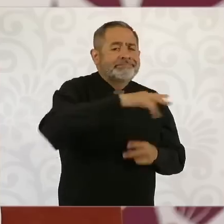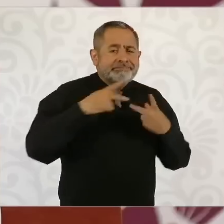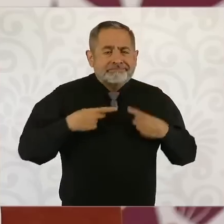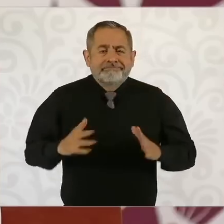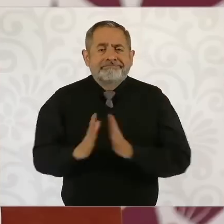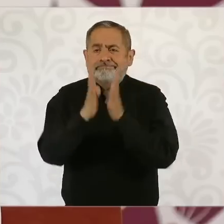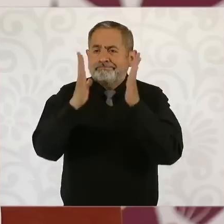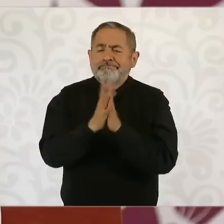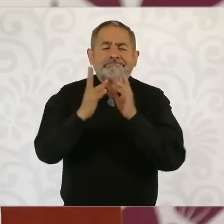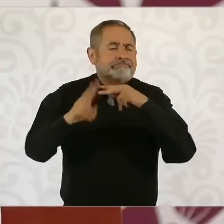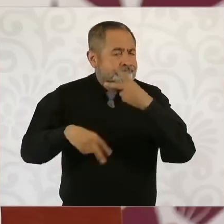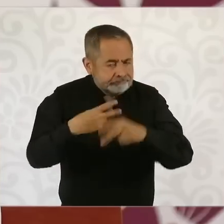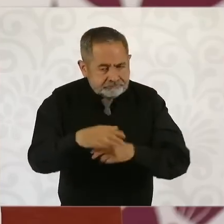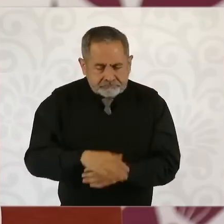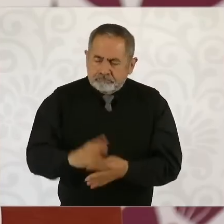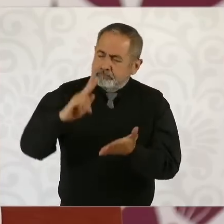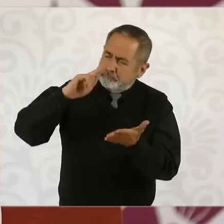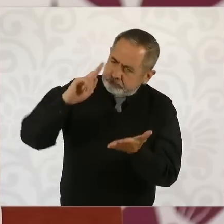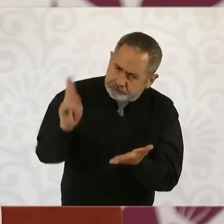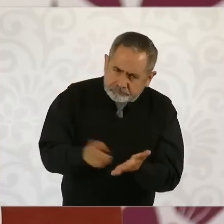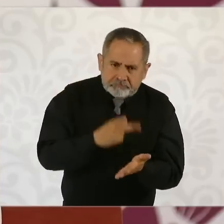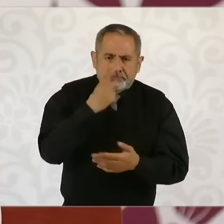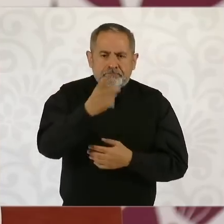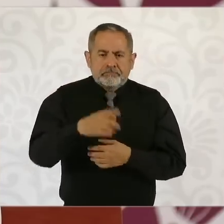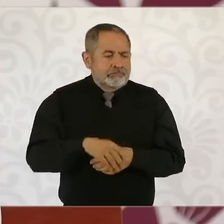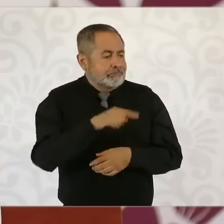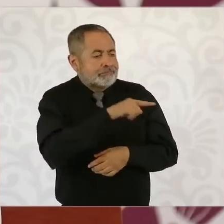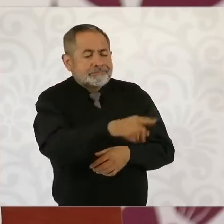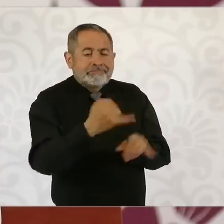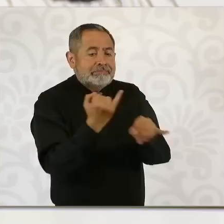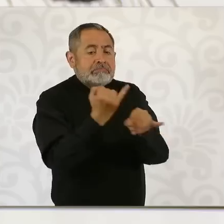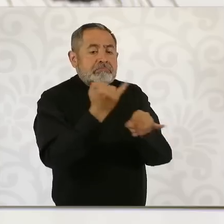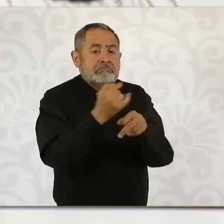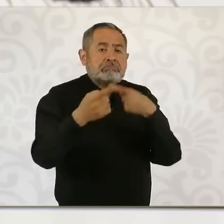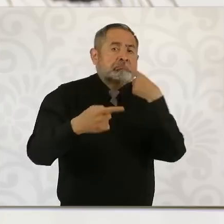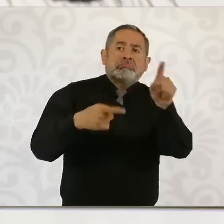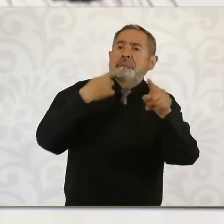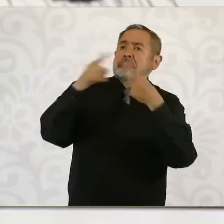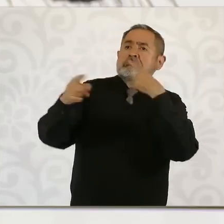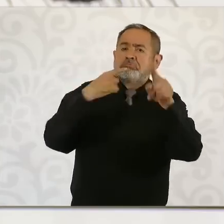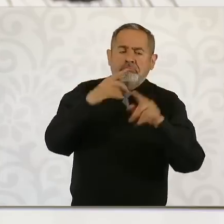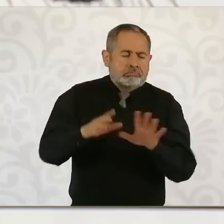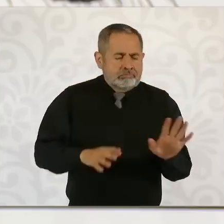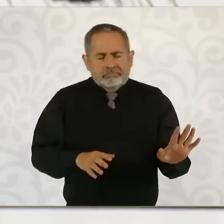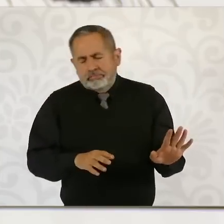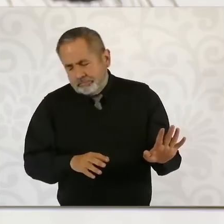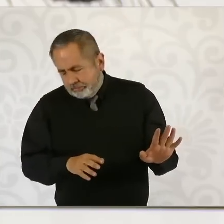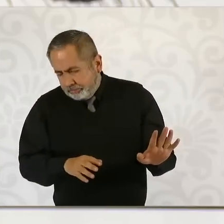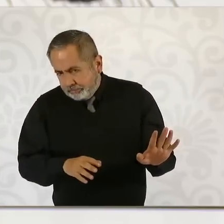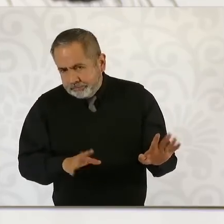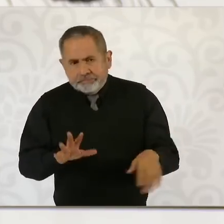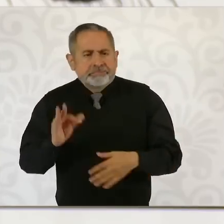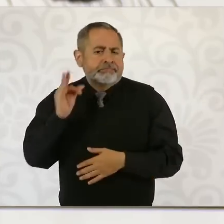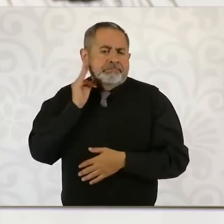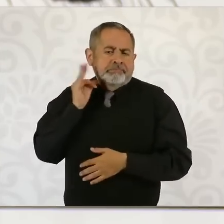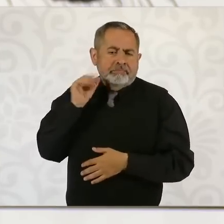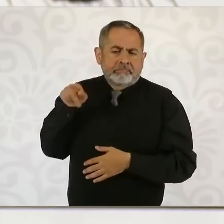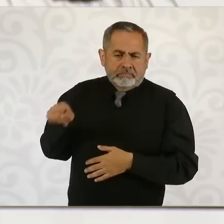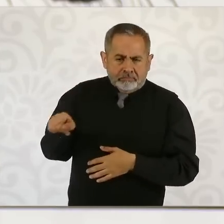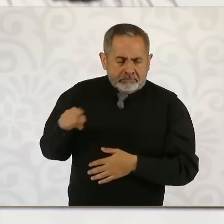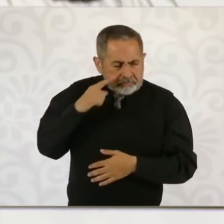también repito de nuevo, son denuncias que hay en redes sociales, que en todo caso la Fiscalía tiene